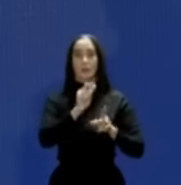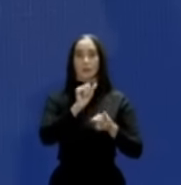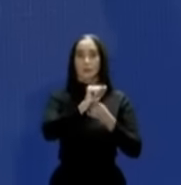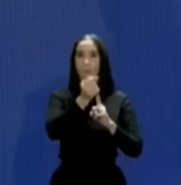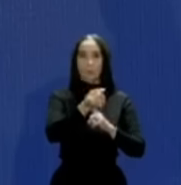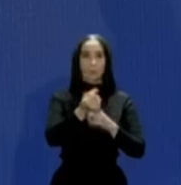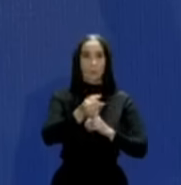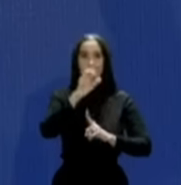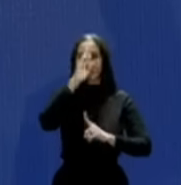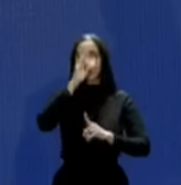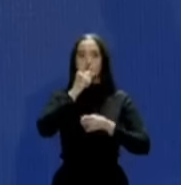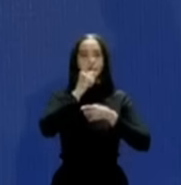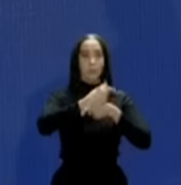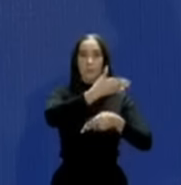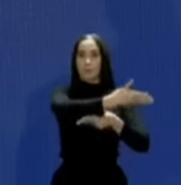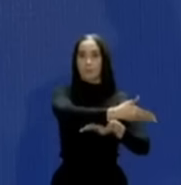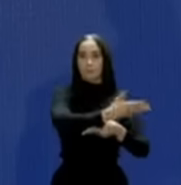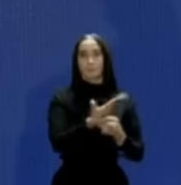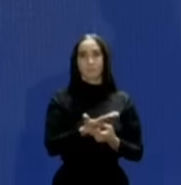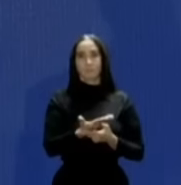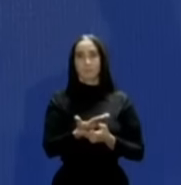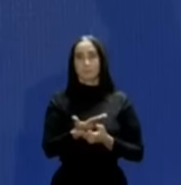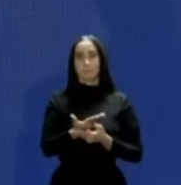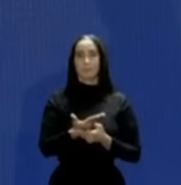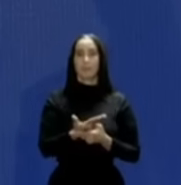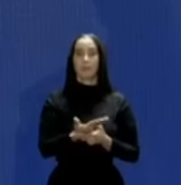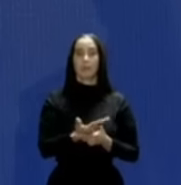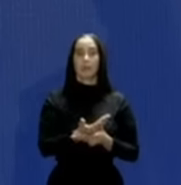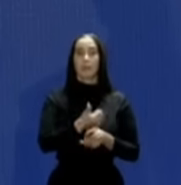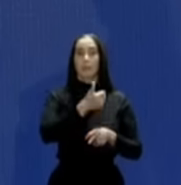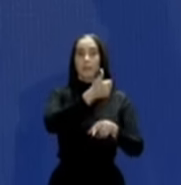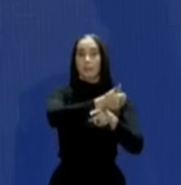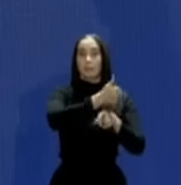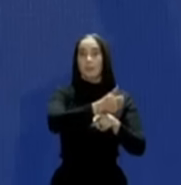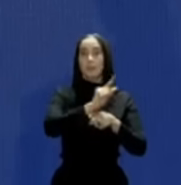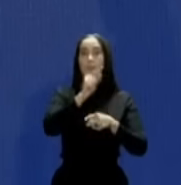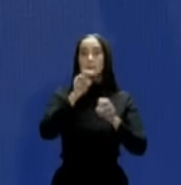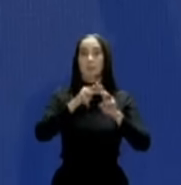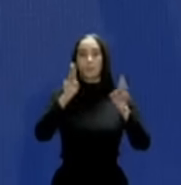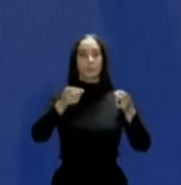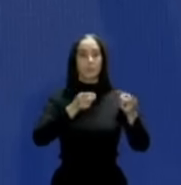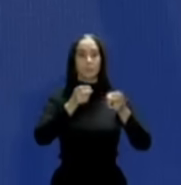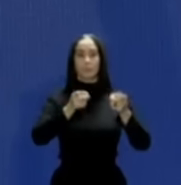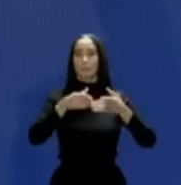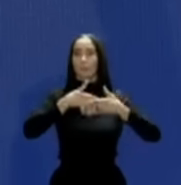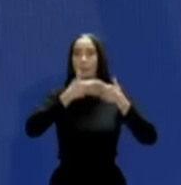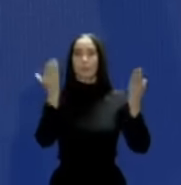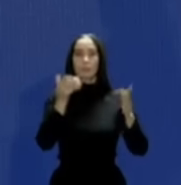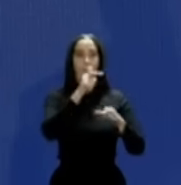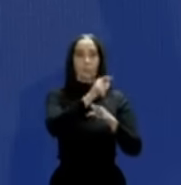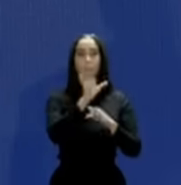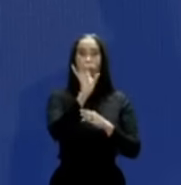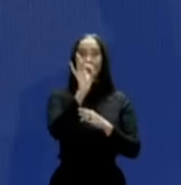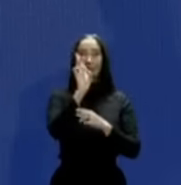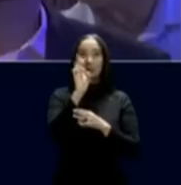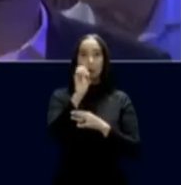está la República de Haití ahora mismo, que el mismo primer ministro no tiene control del 70% de su